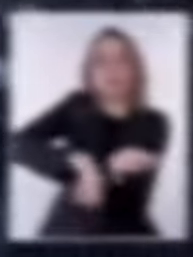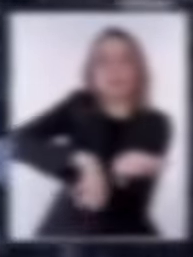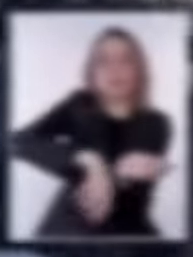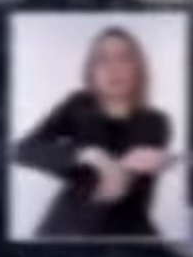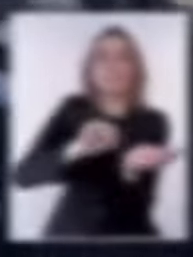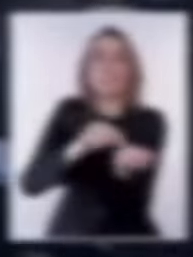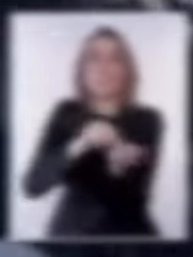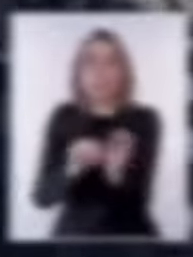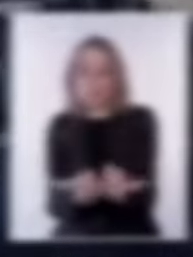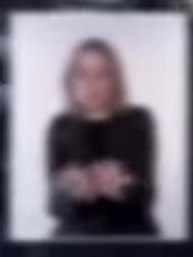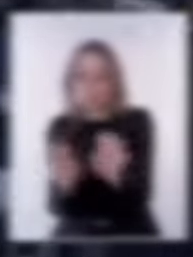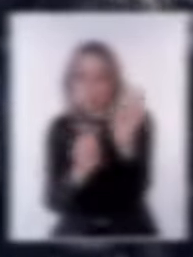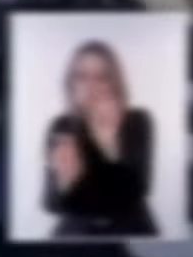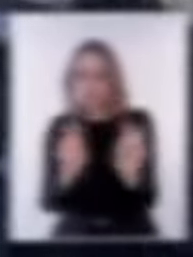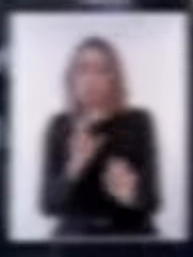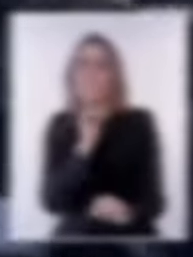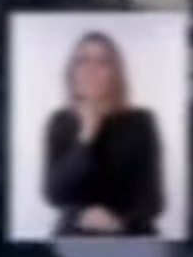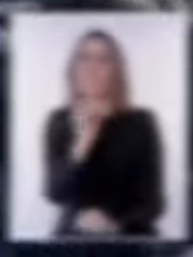información. Claro.